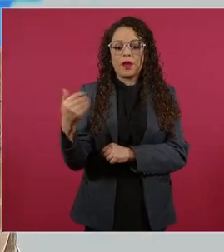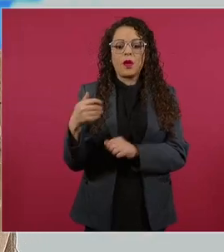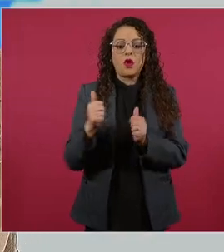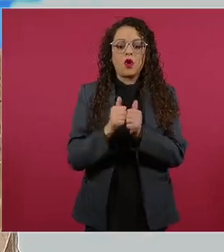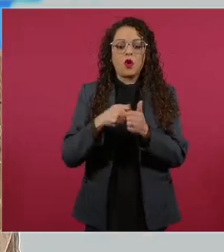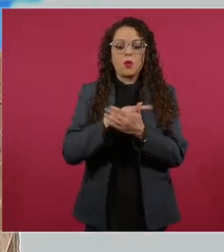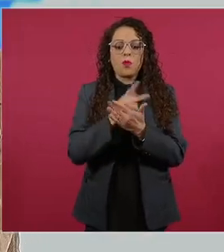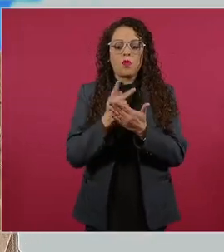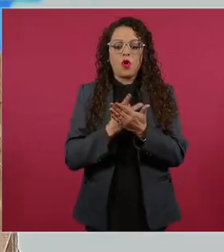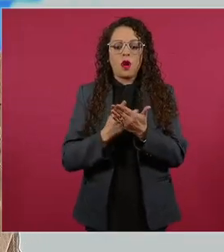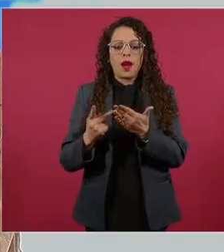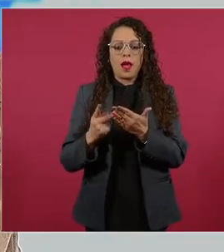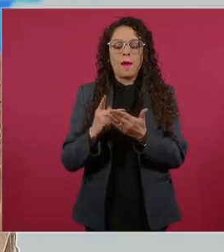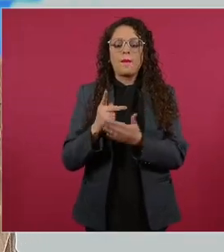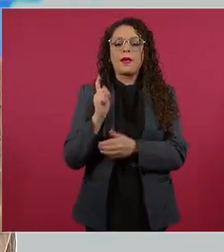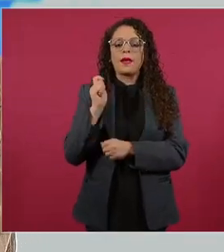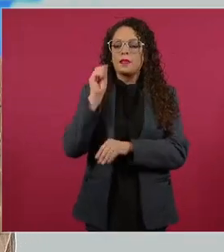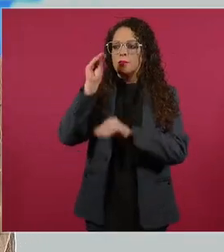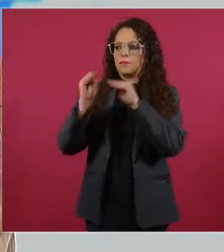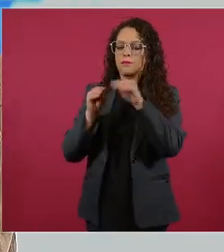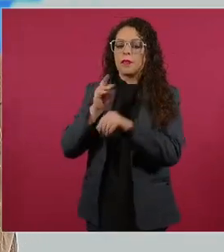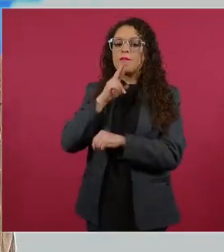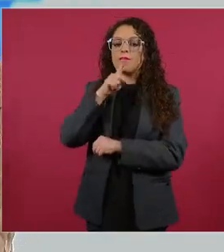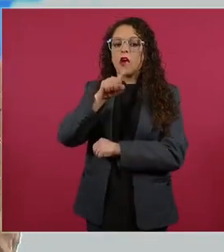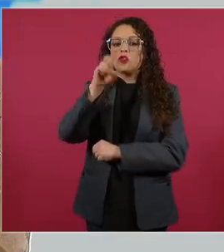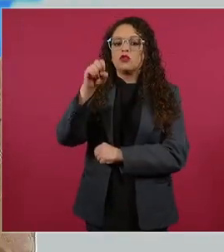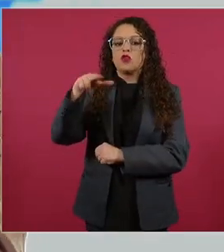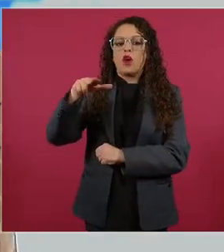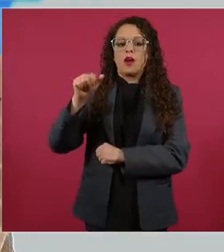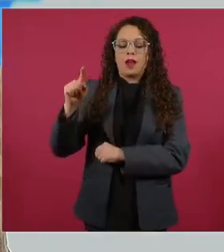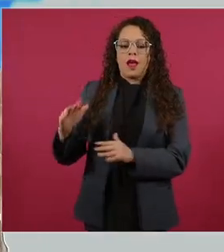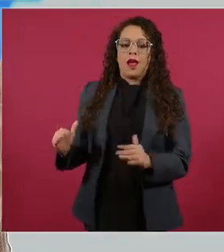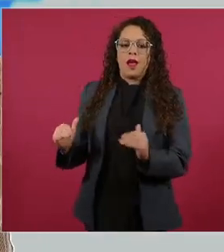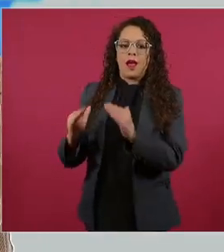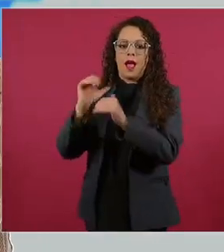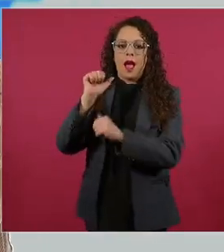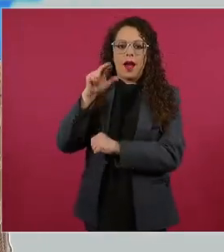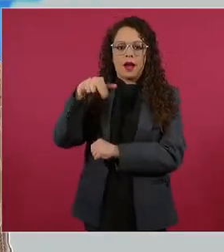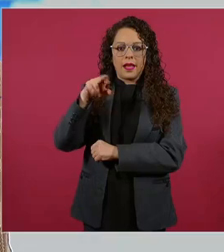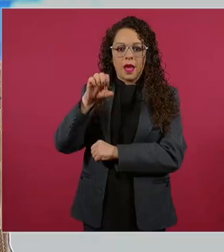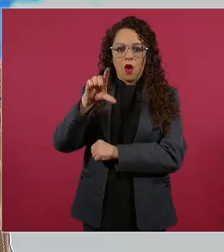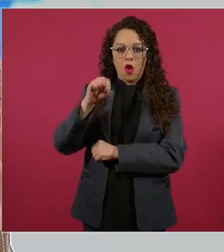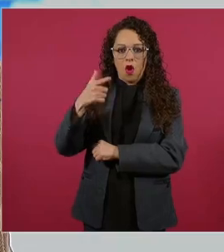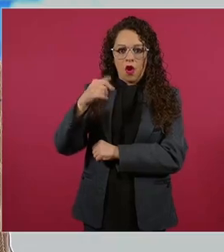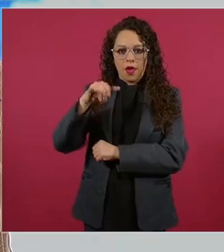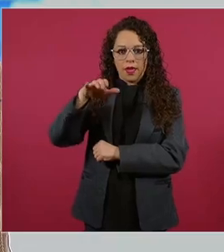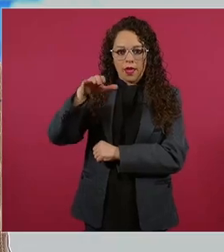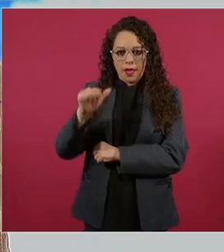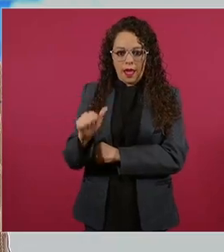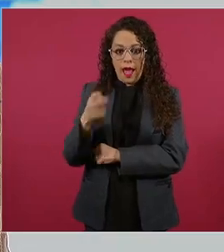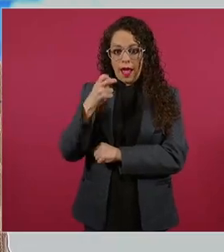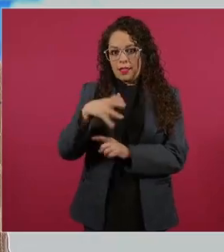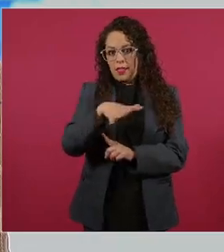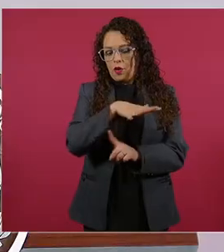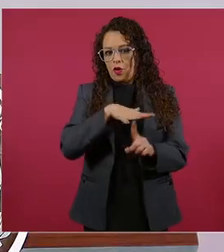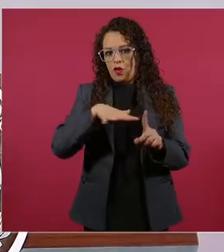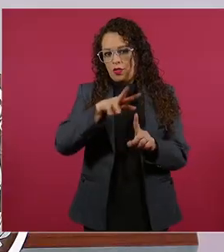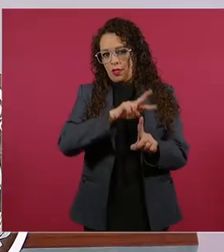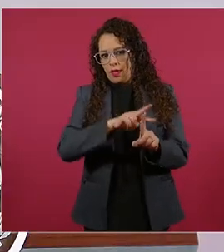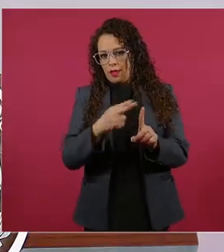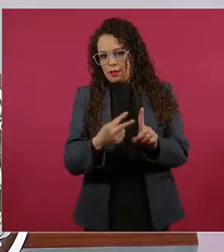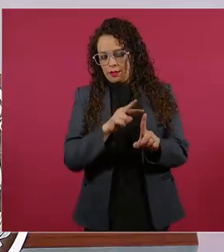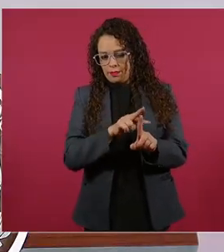de mejoramiento de zonas arqueológicas. Hemos hablado en anteriores ocasiones centralmente